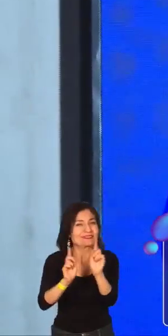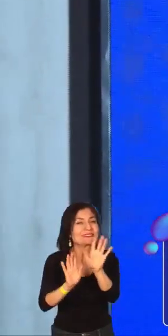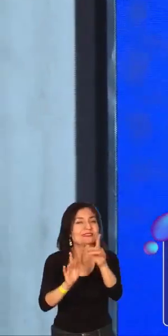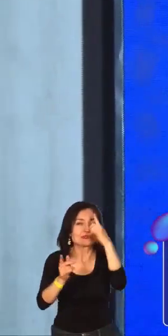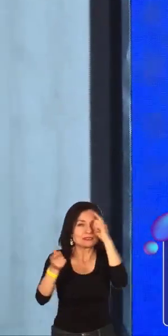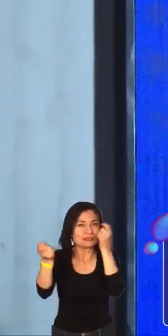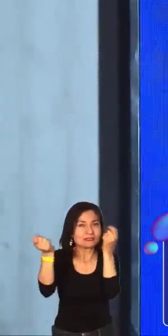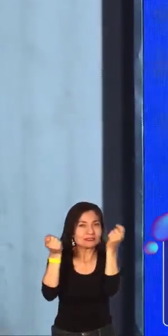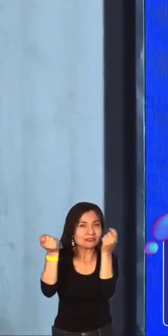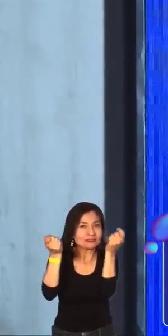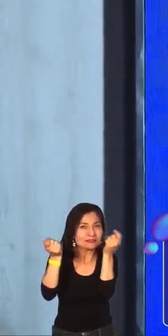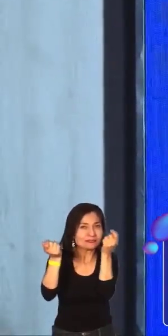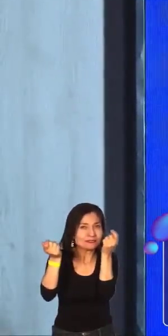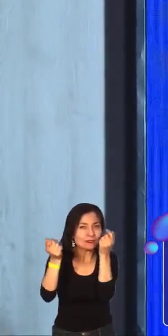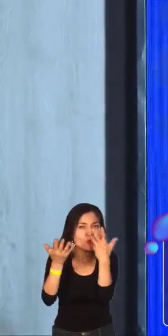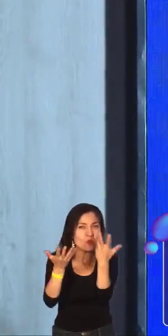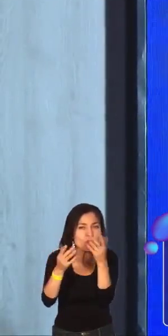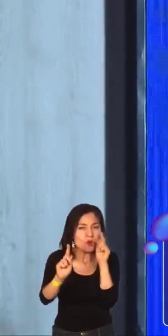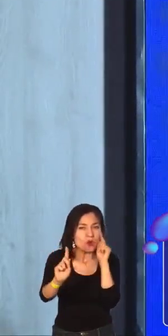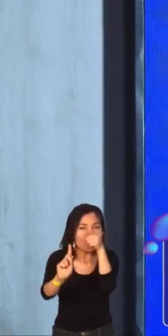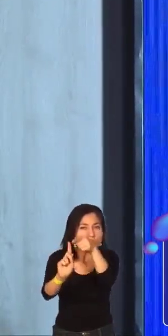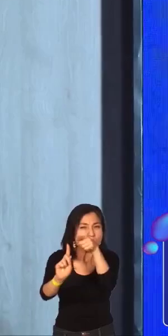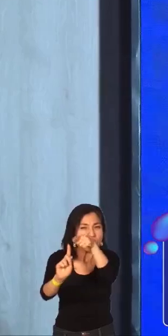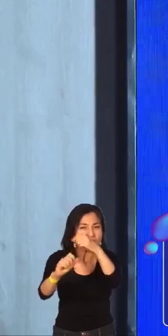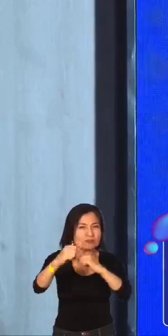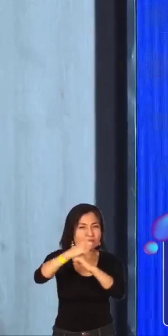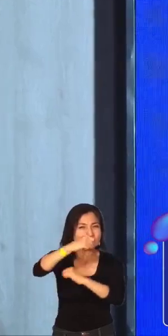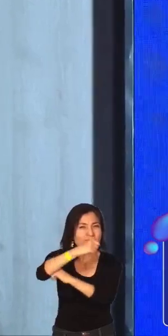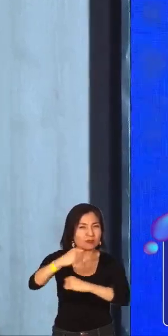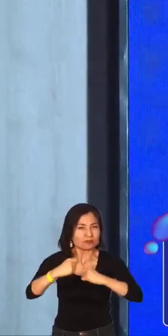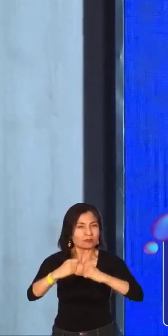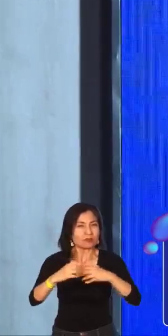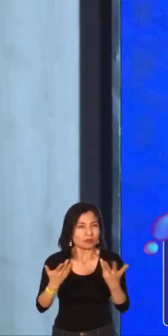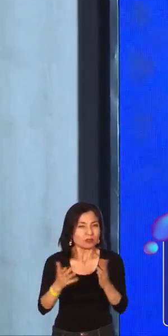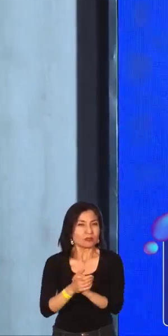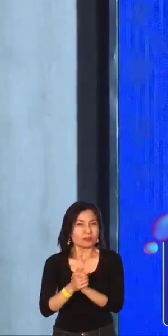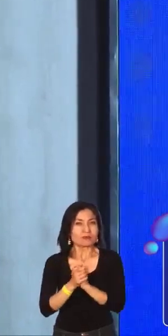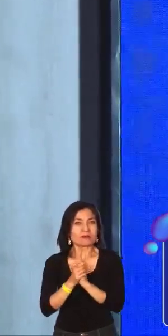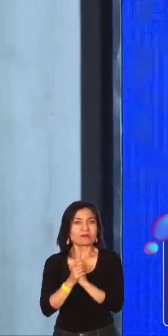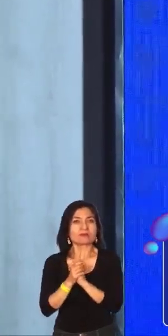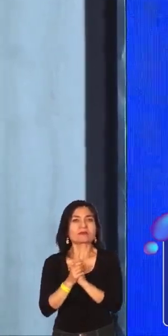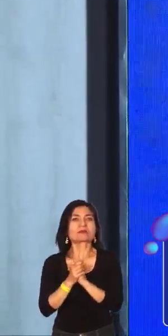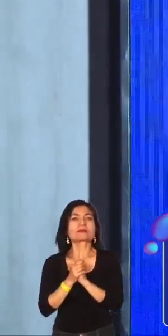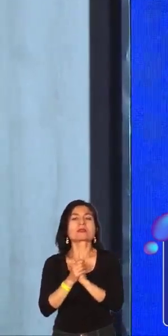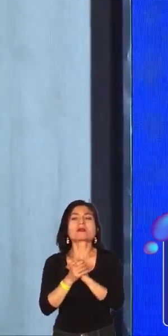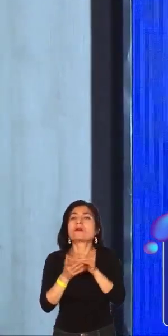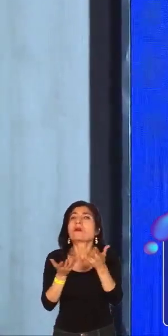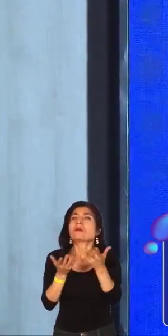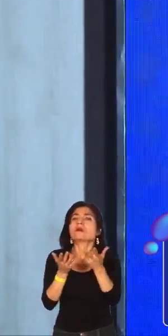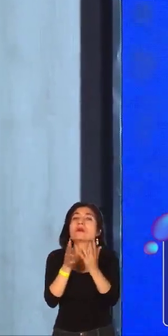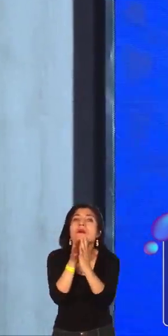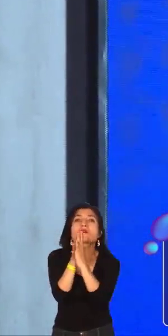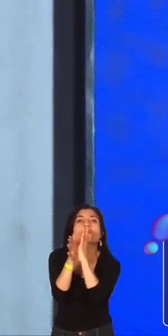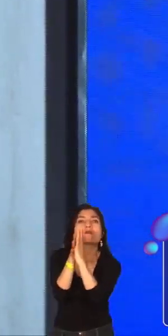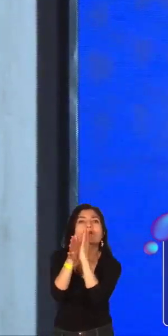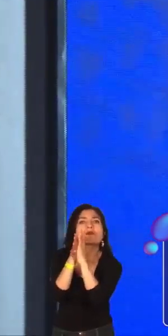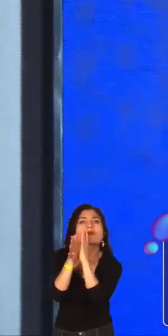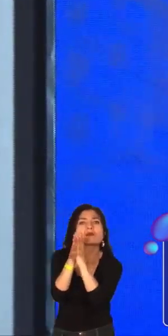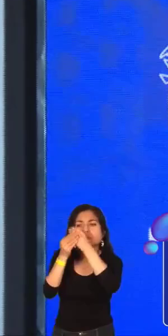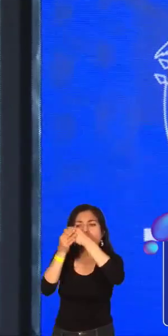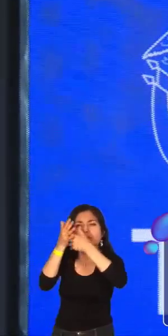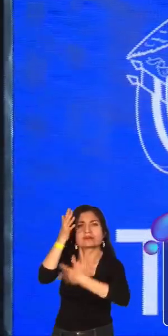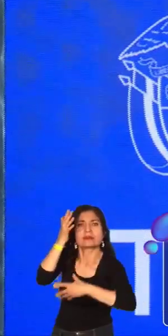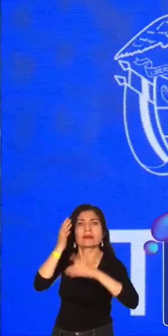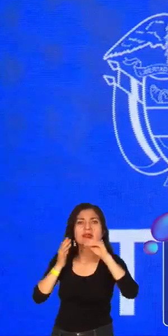de posicionamiento del destino. ¿De dónde voy a obtener, cómo voy a obtener los datos que necesito para dar